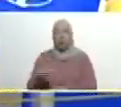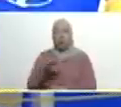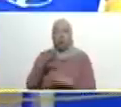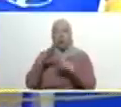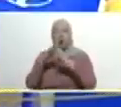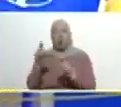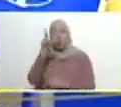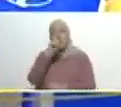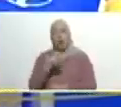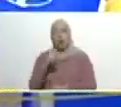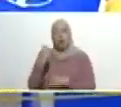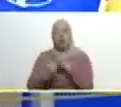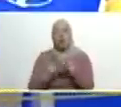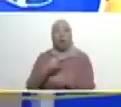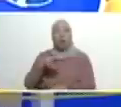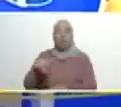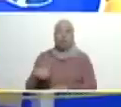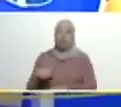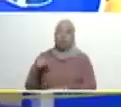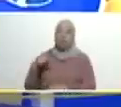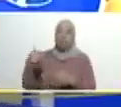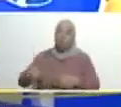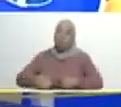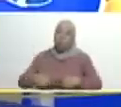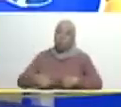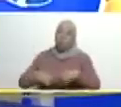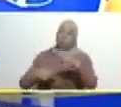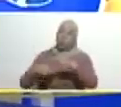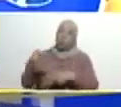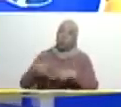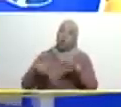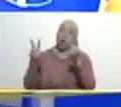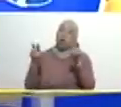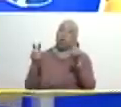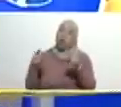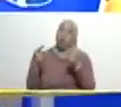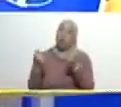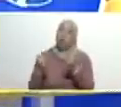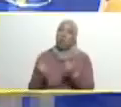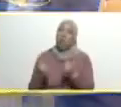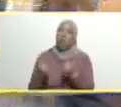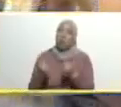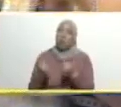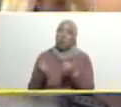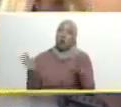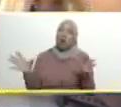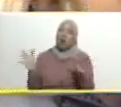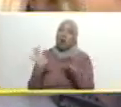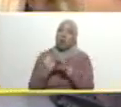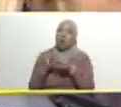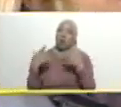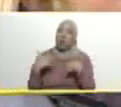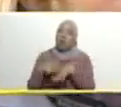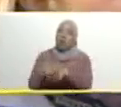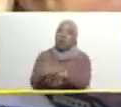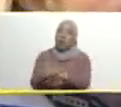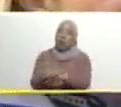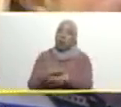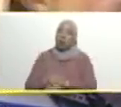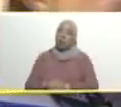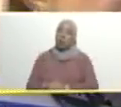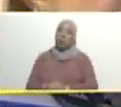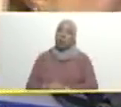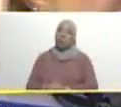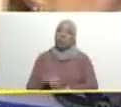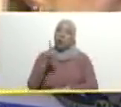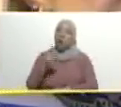todos los años que están por venir, en el esfuerzo de construir una nueva economía articulada, integrada, como